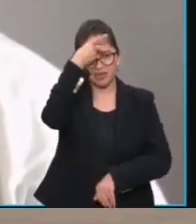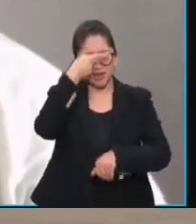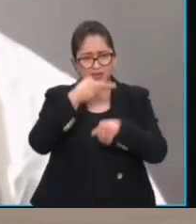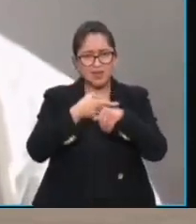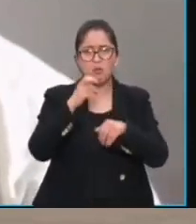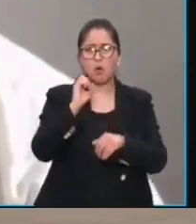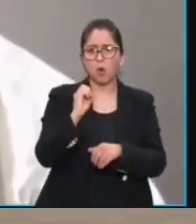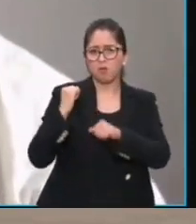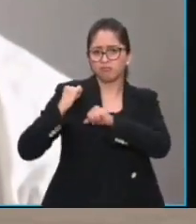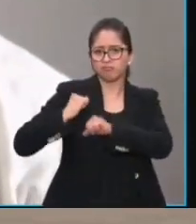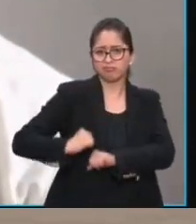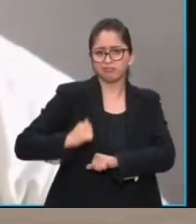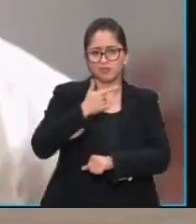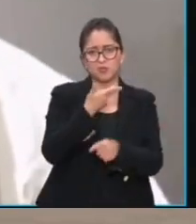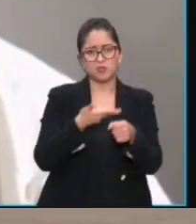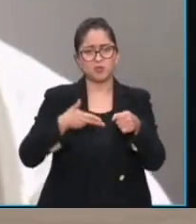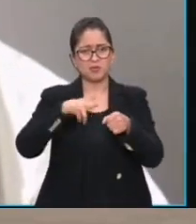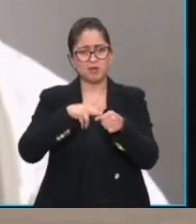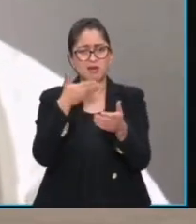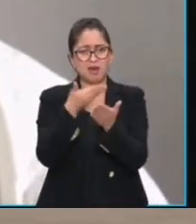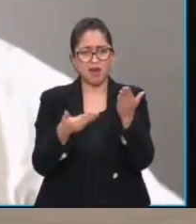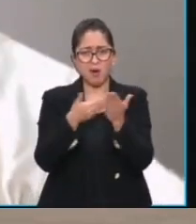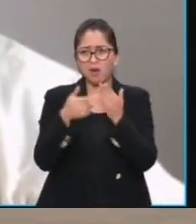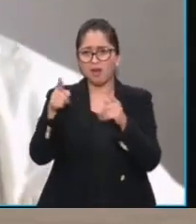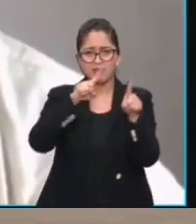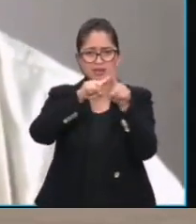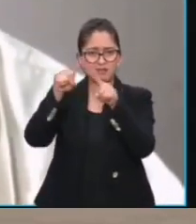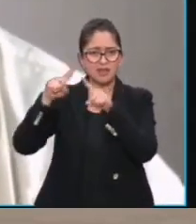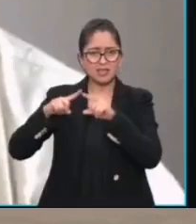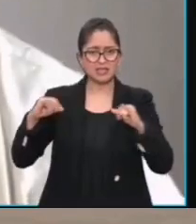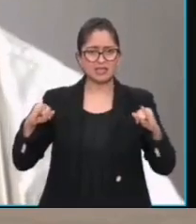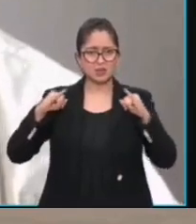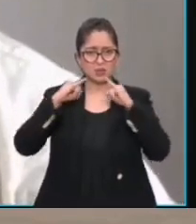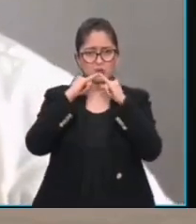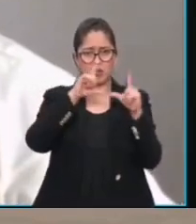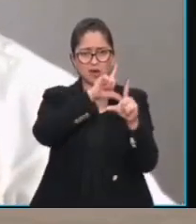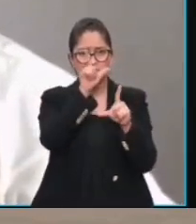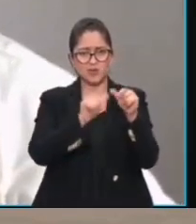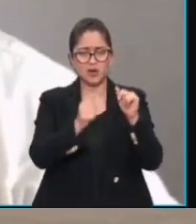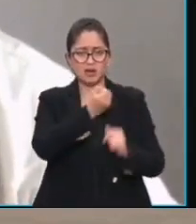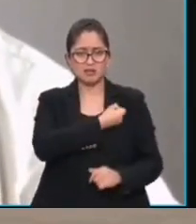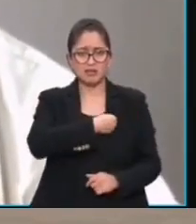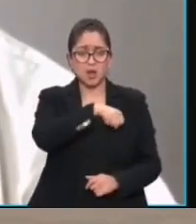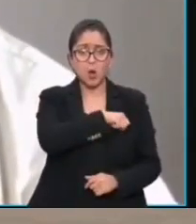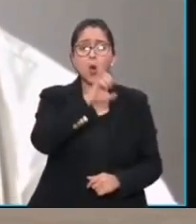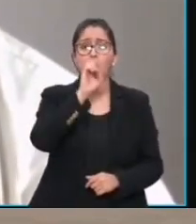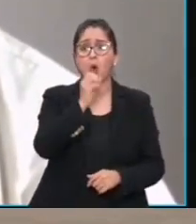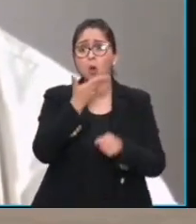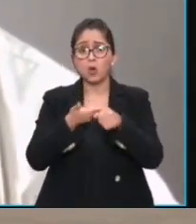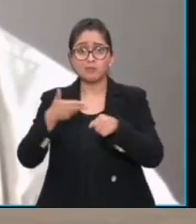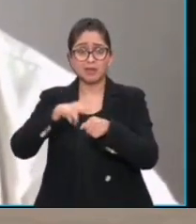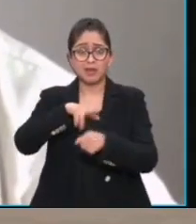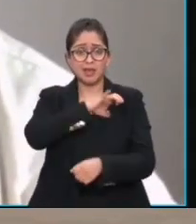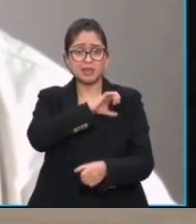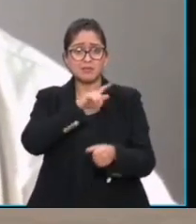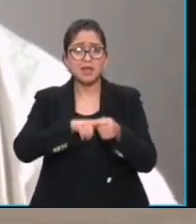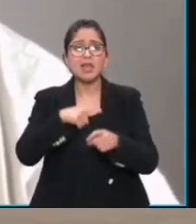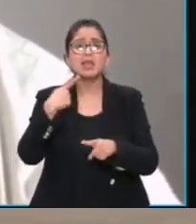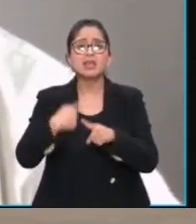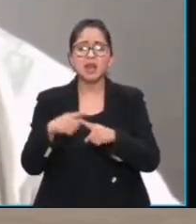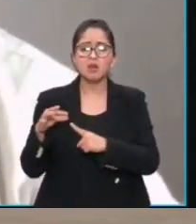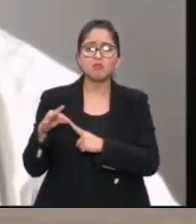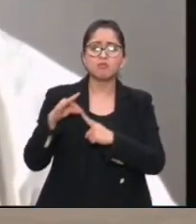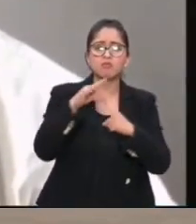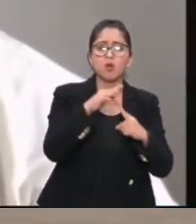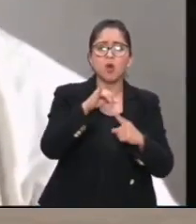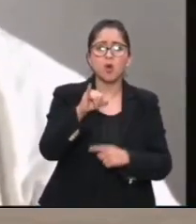los hospitales actualmente, de los institutos nacionales de salud, de los hospitales de alta especialidad, fueron puestos por José Narro, y